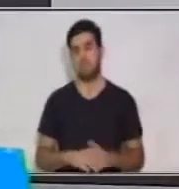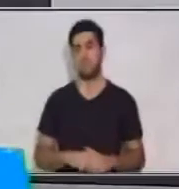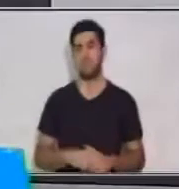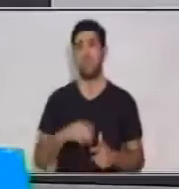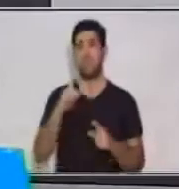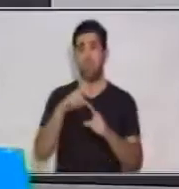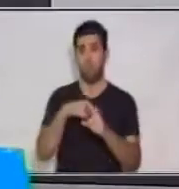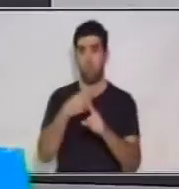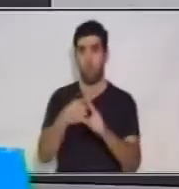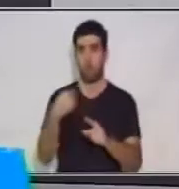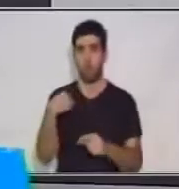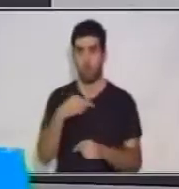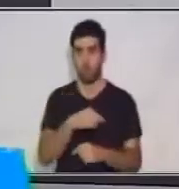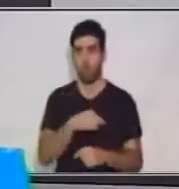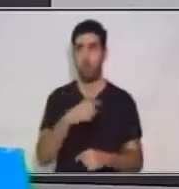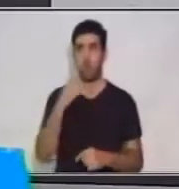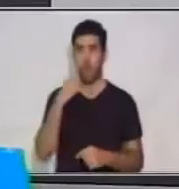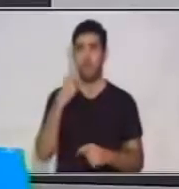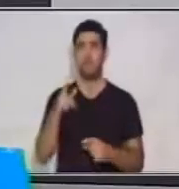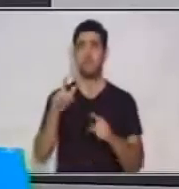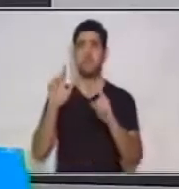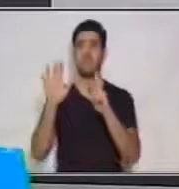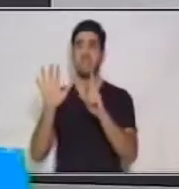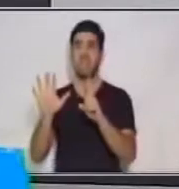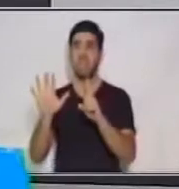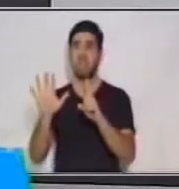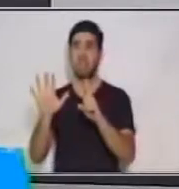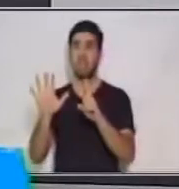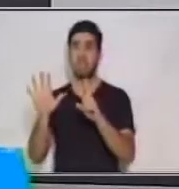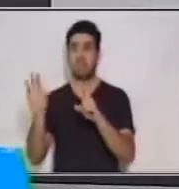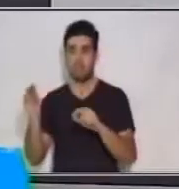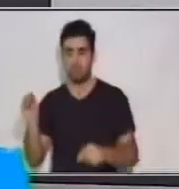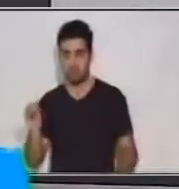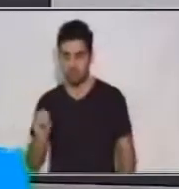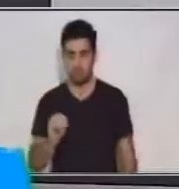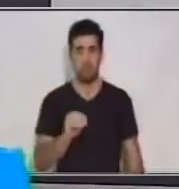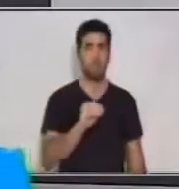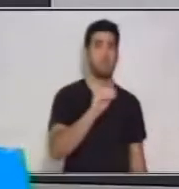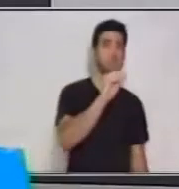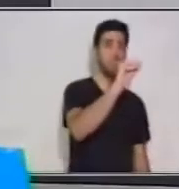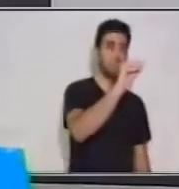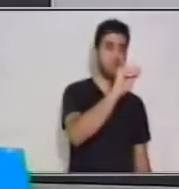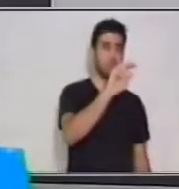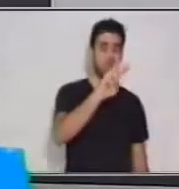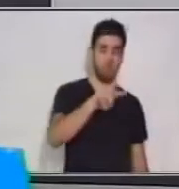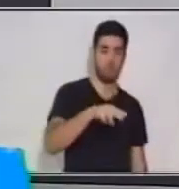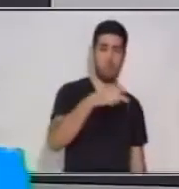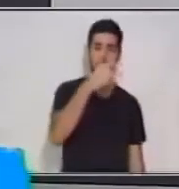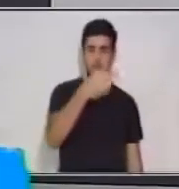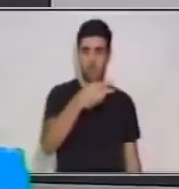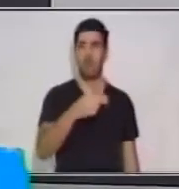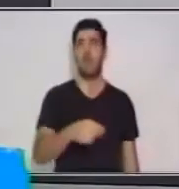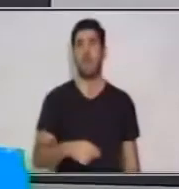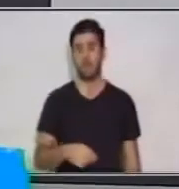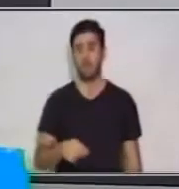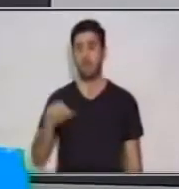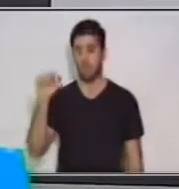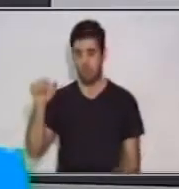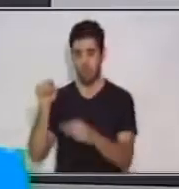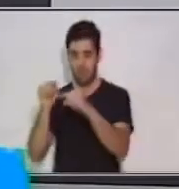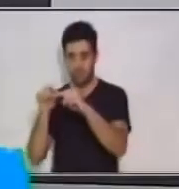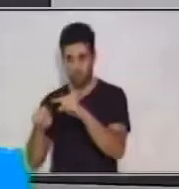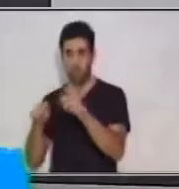Cuando nosotros movimos el 6, este 6 de acá, lo pasamos a hacer la función inversa. Aquí estaba